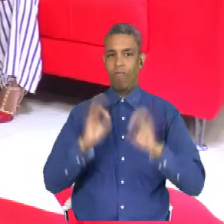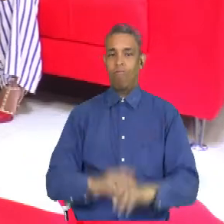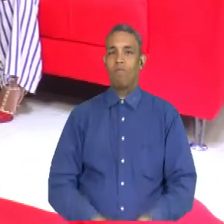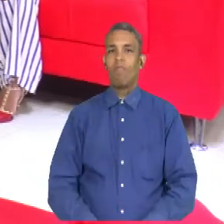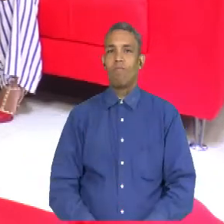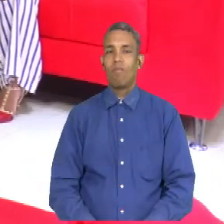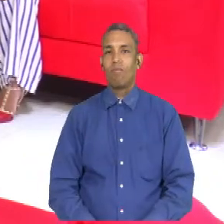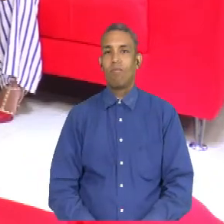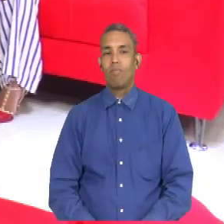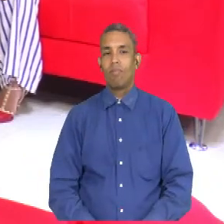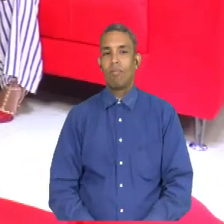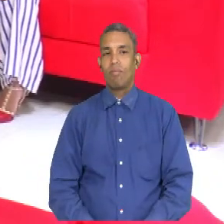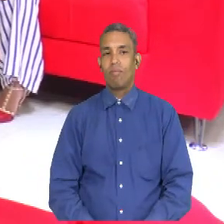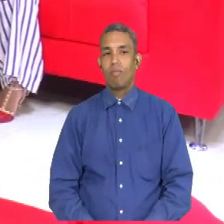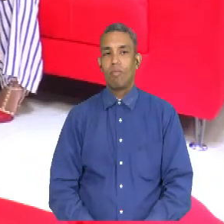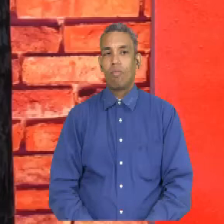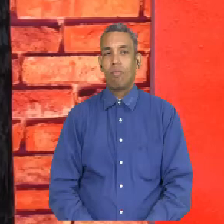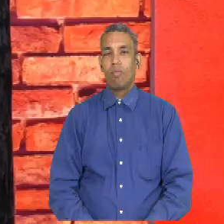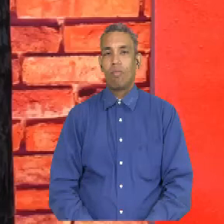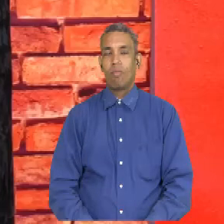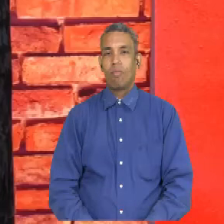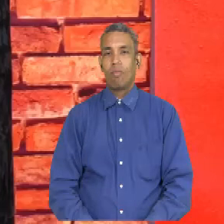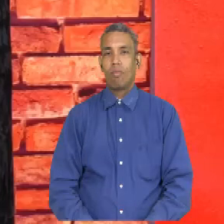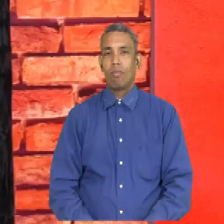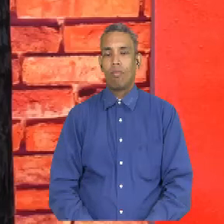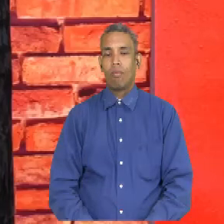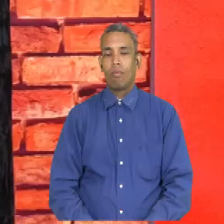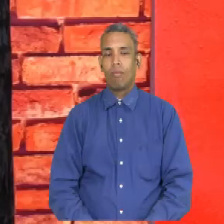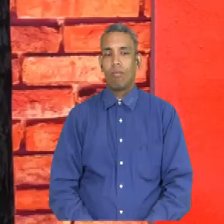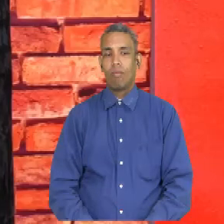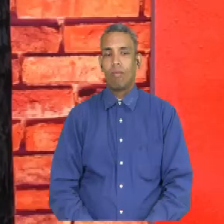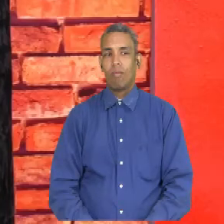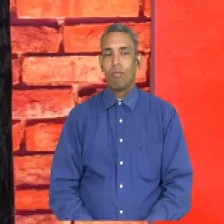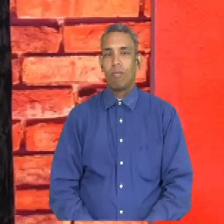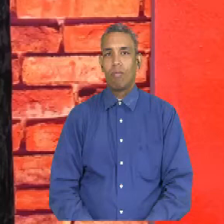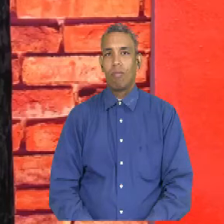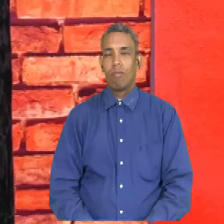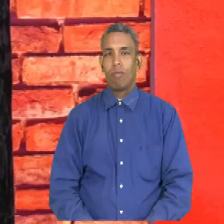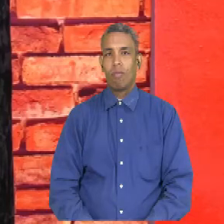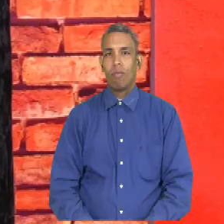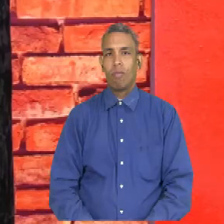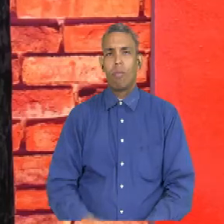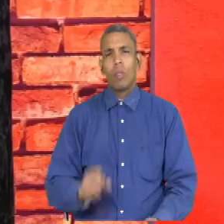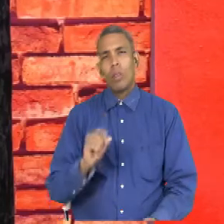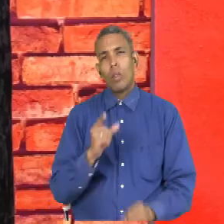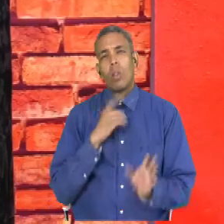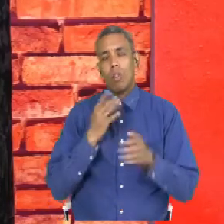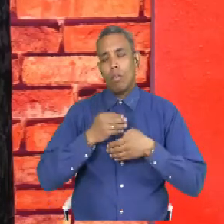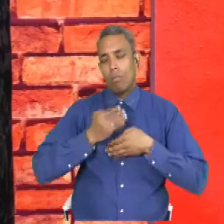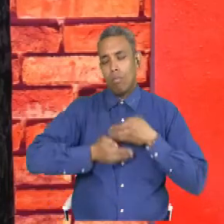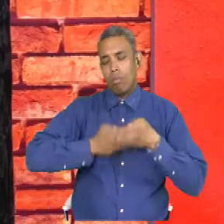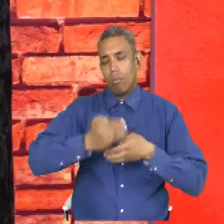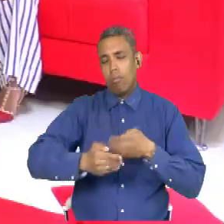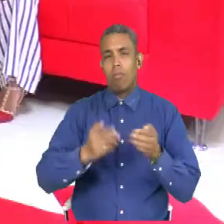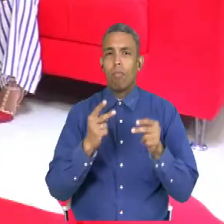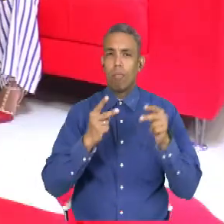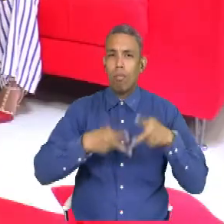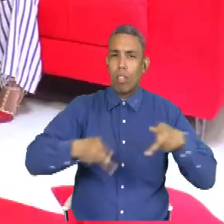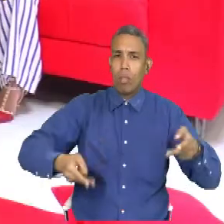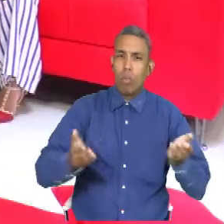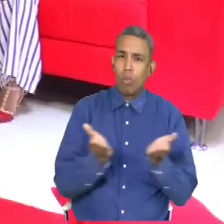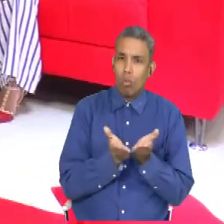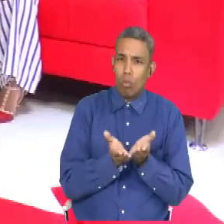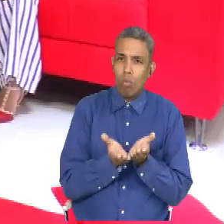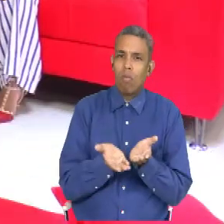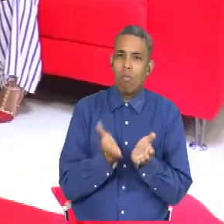esos procesos educativos articulados con la preparación profesional de los estudiantes de Unipaz y la clínica? Bueno, esos